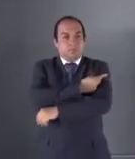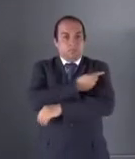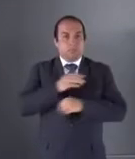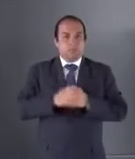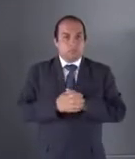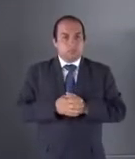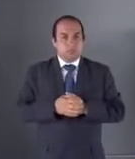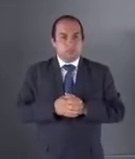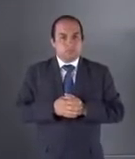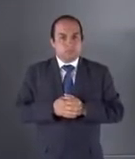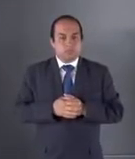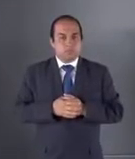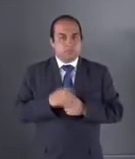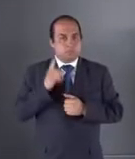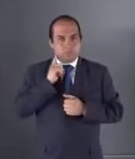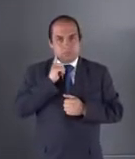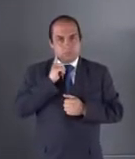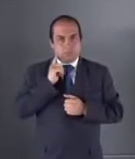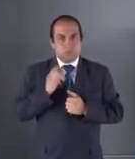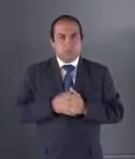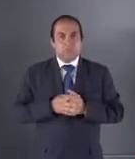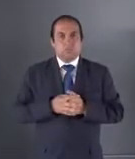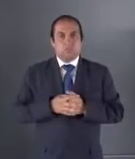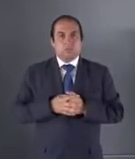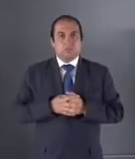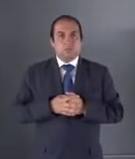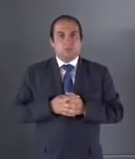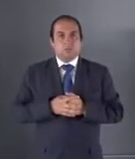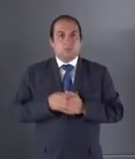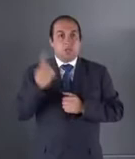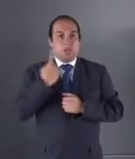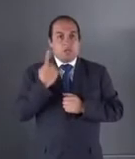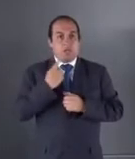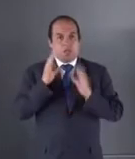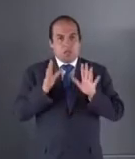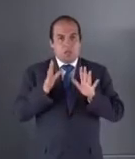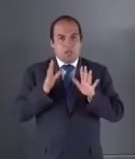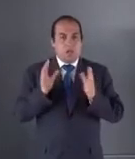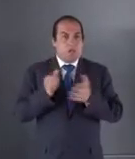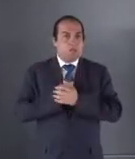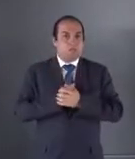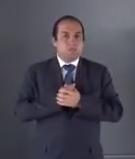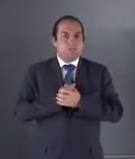han sido aprobadas por COFEPRIS, y que ya en su momento, una vez que